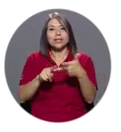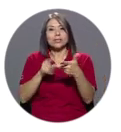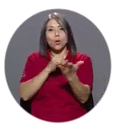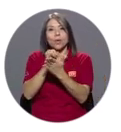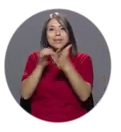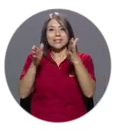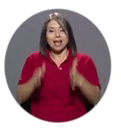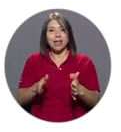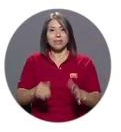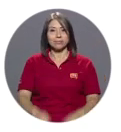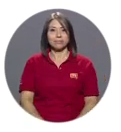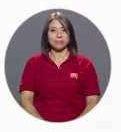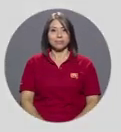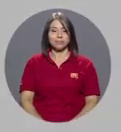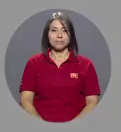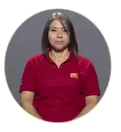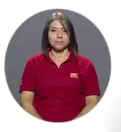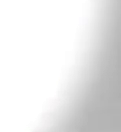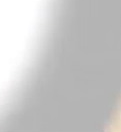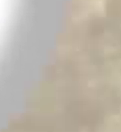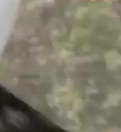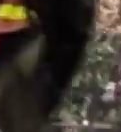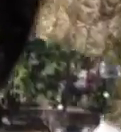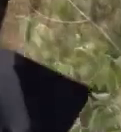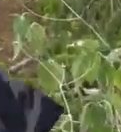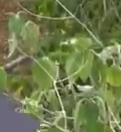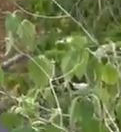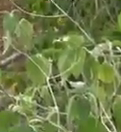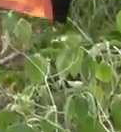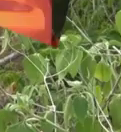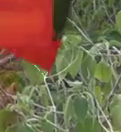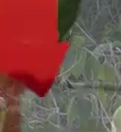por investigadores que se dediquen a la acuicultura.